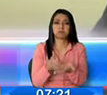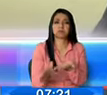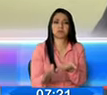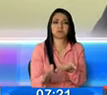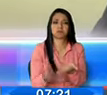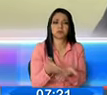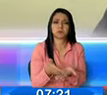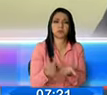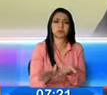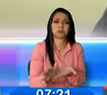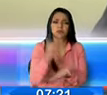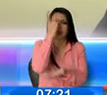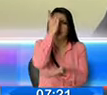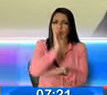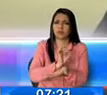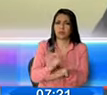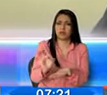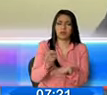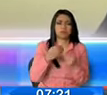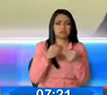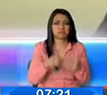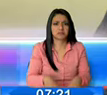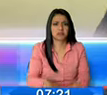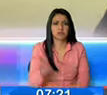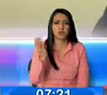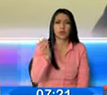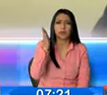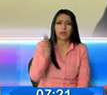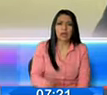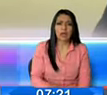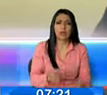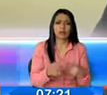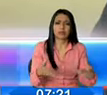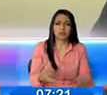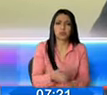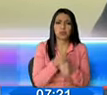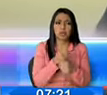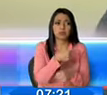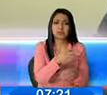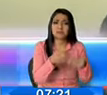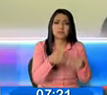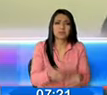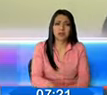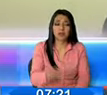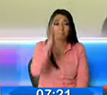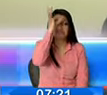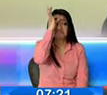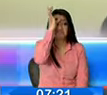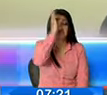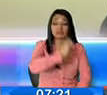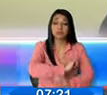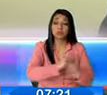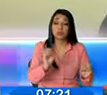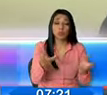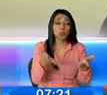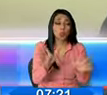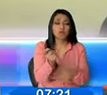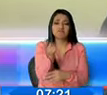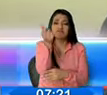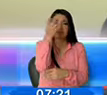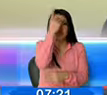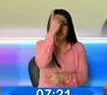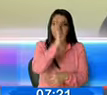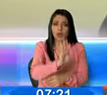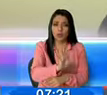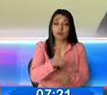los intereses de los afiliados, asegurados, pensionistas y jubilados, desconociendo dicha deuda